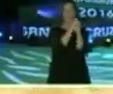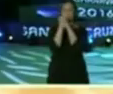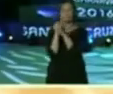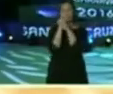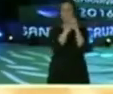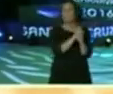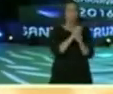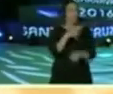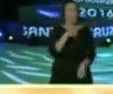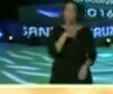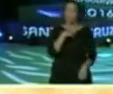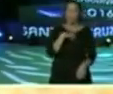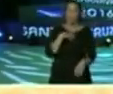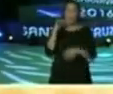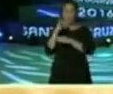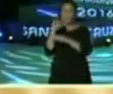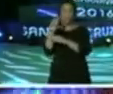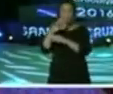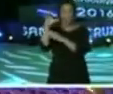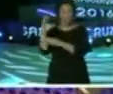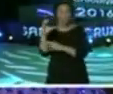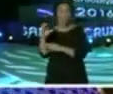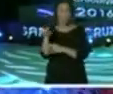social. No puede ser que en el Viera y Clavijo